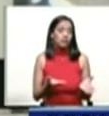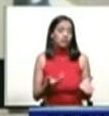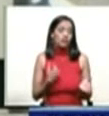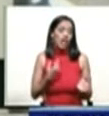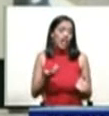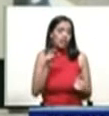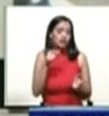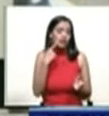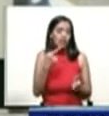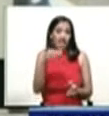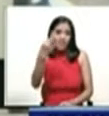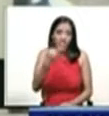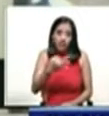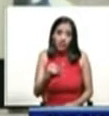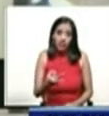el verdadero